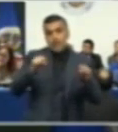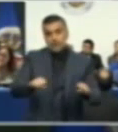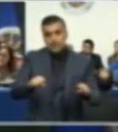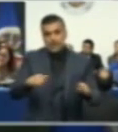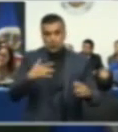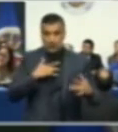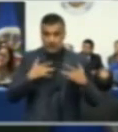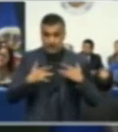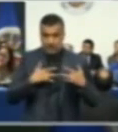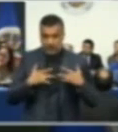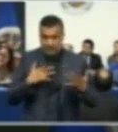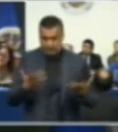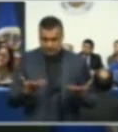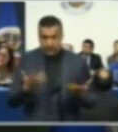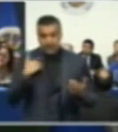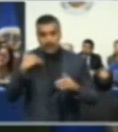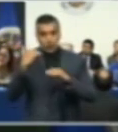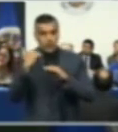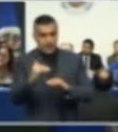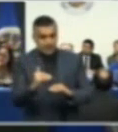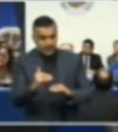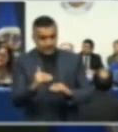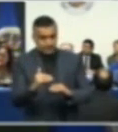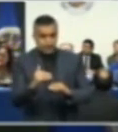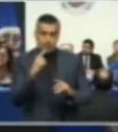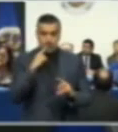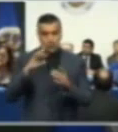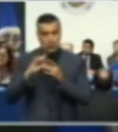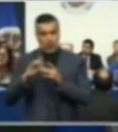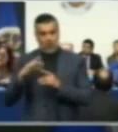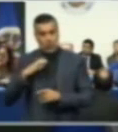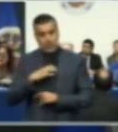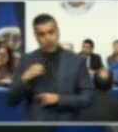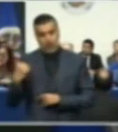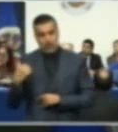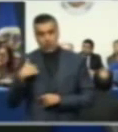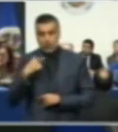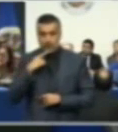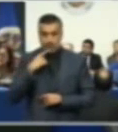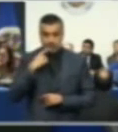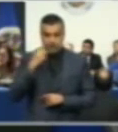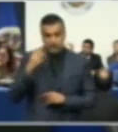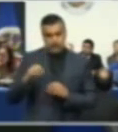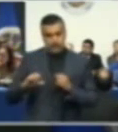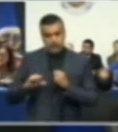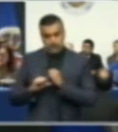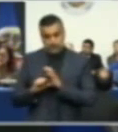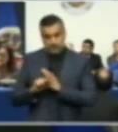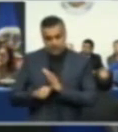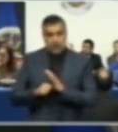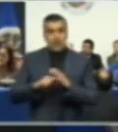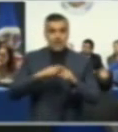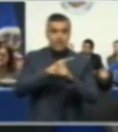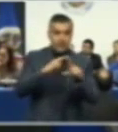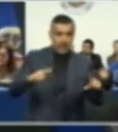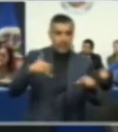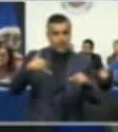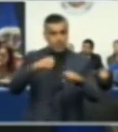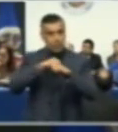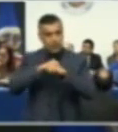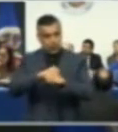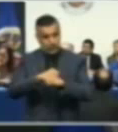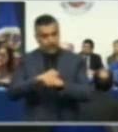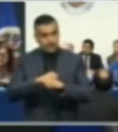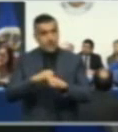ocupa tiene un límite, como mencionó la comisionada, que yo quisiera abordar en esa idea, entre libertad y protección,